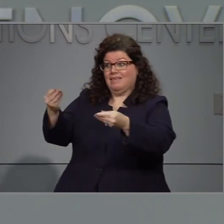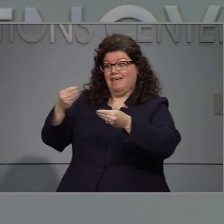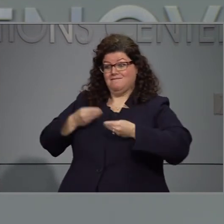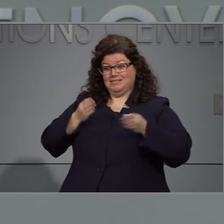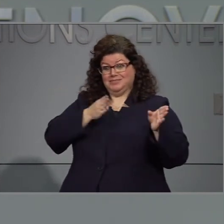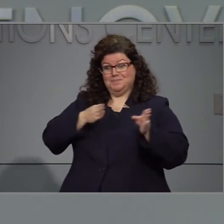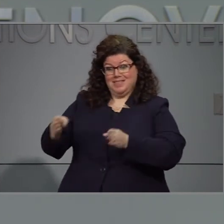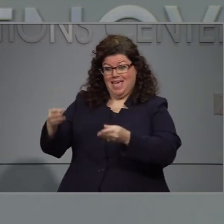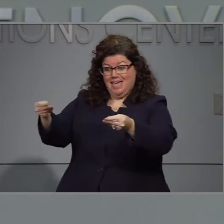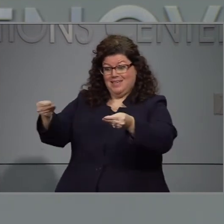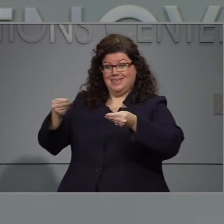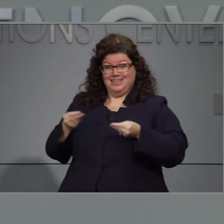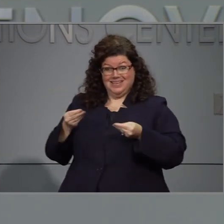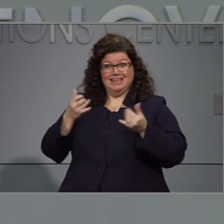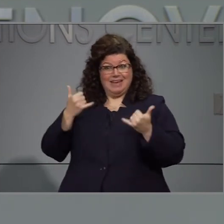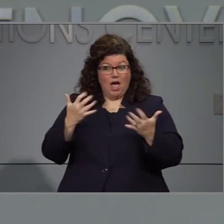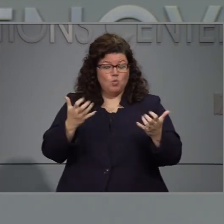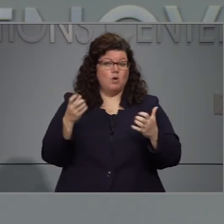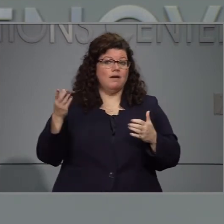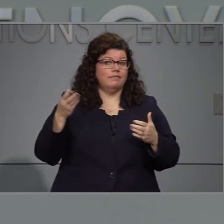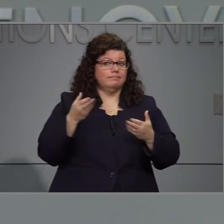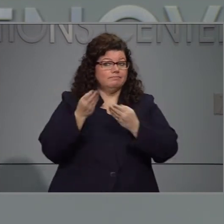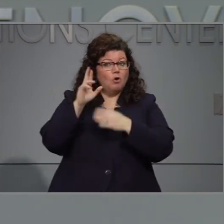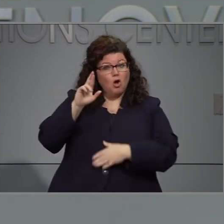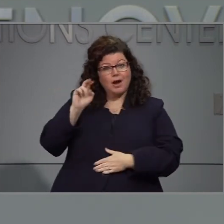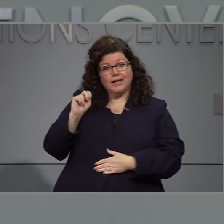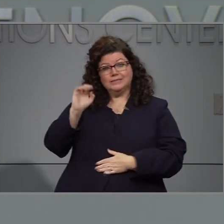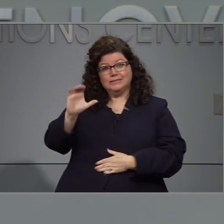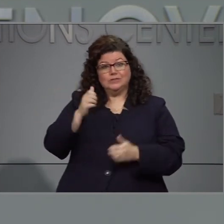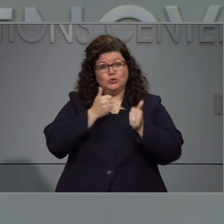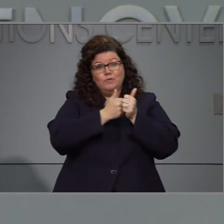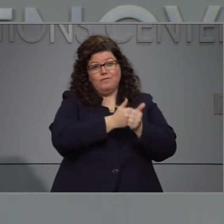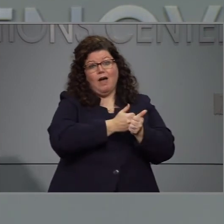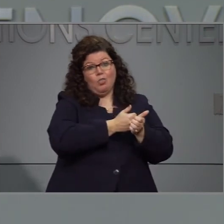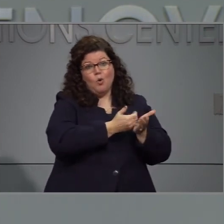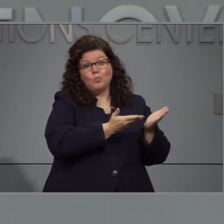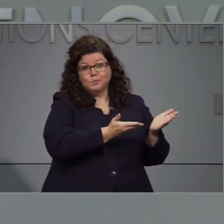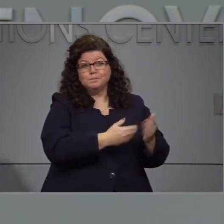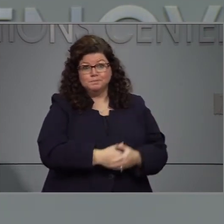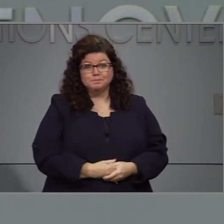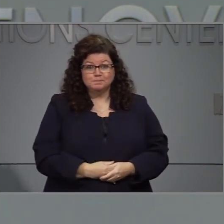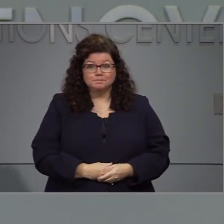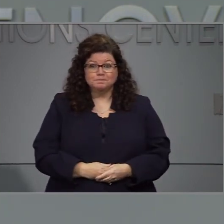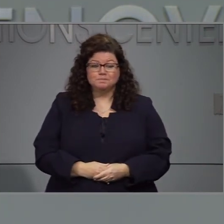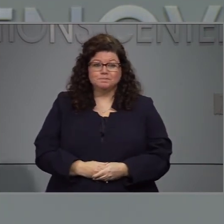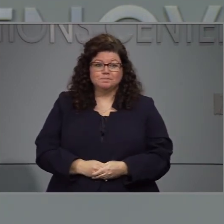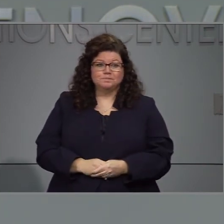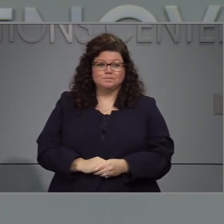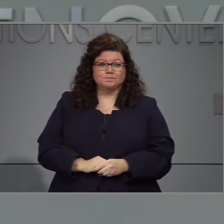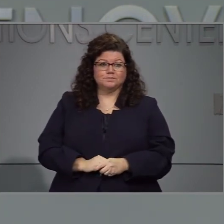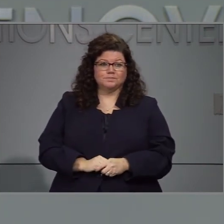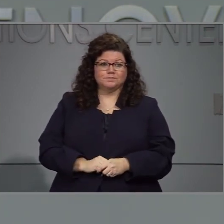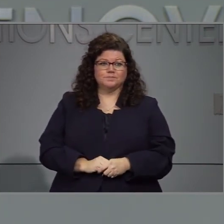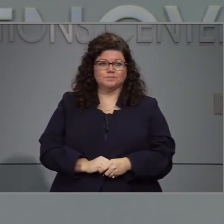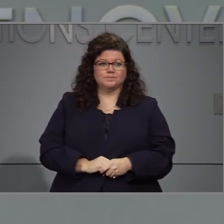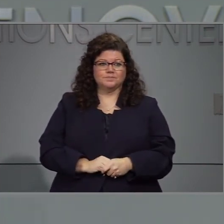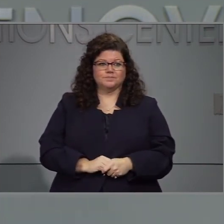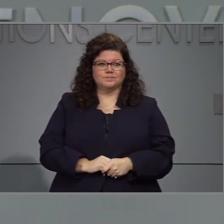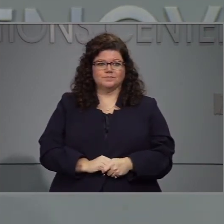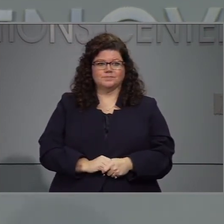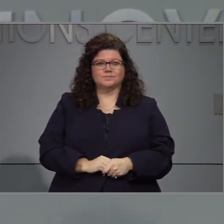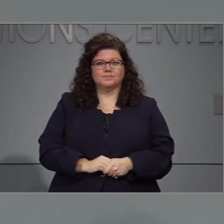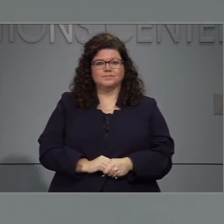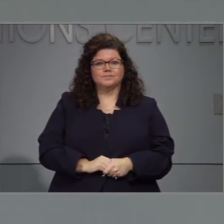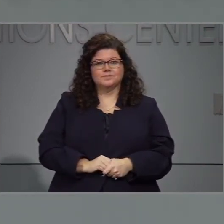reducirlas. Todo esto está en papel, pero ahora queremos que lo pongan en práctica conforme avanzan a la fase de planeación. Siguiente.